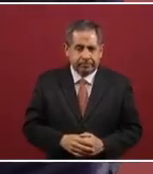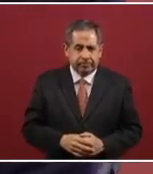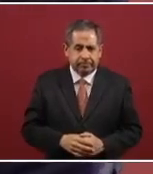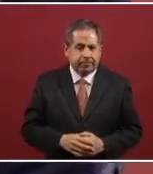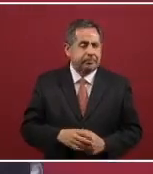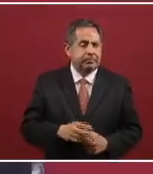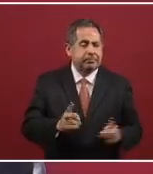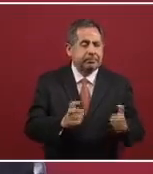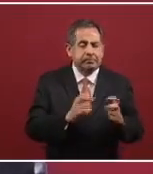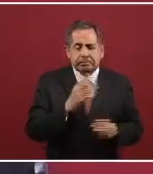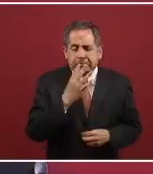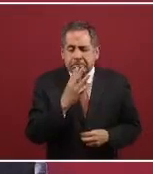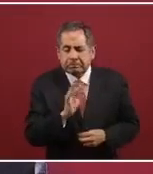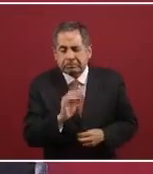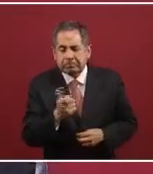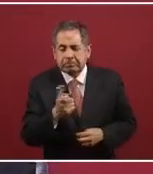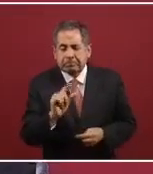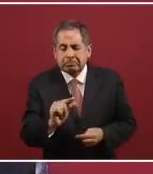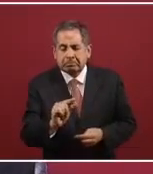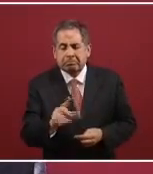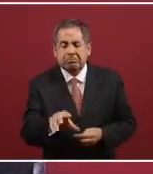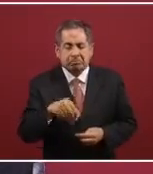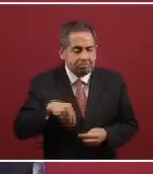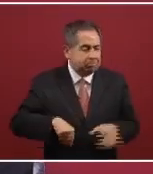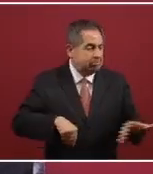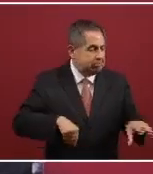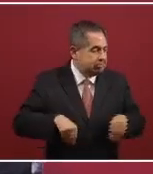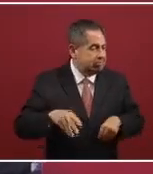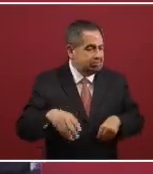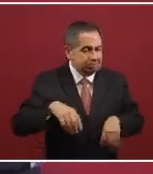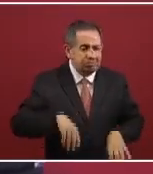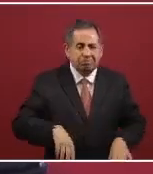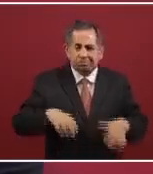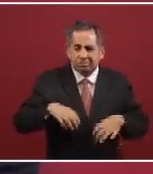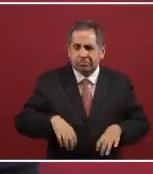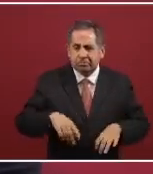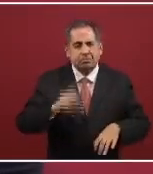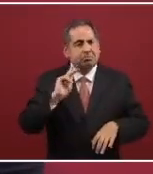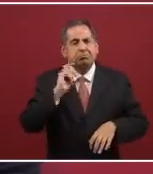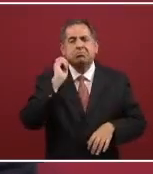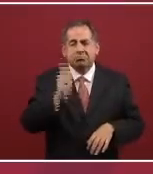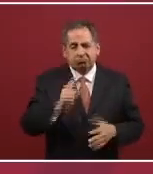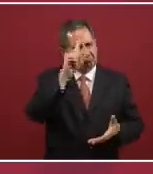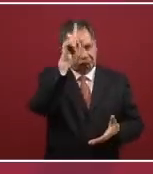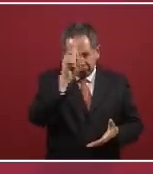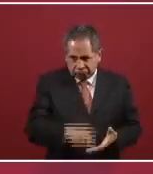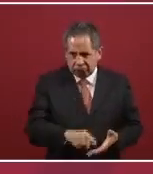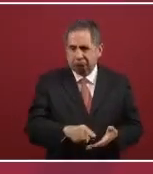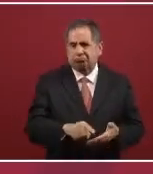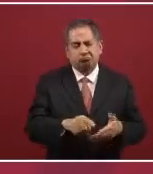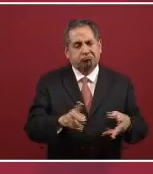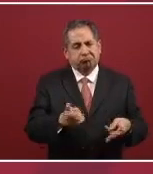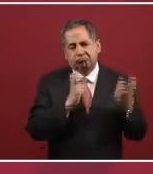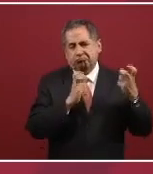menor cantidad de recursos, pero en general